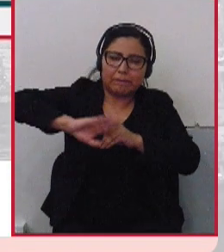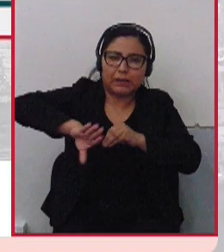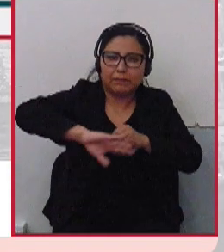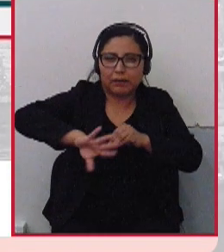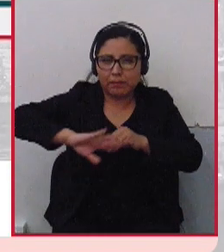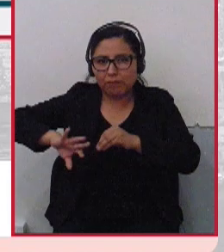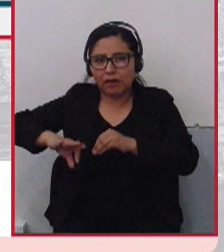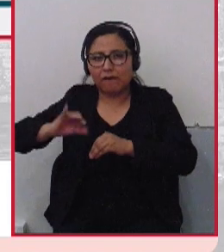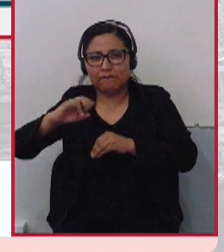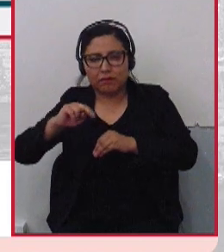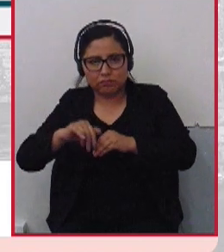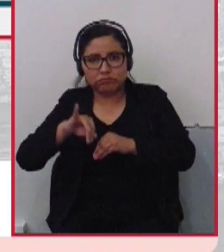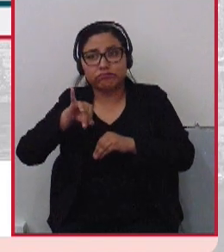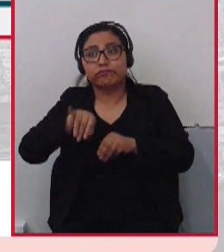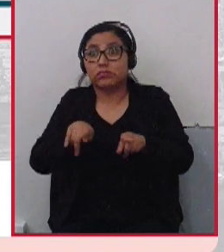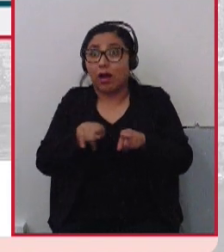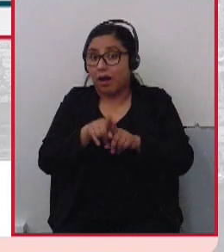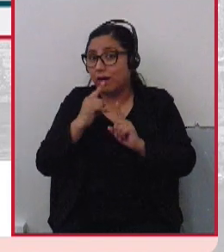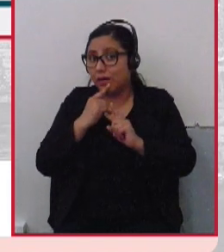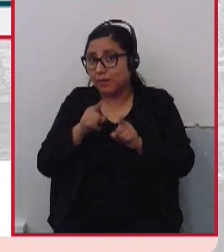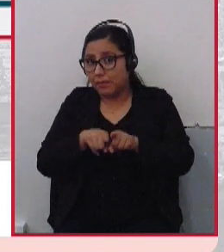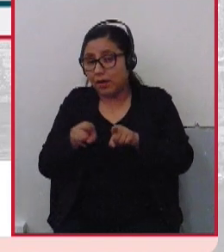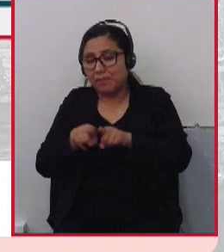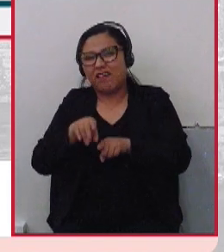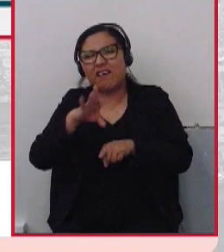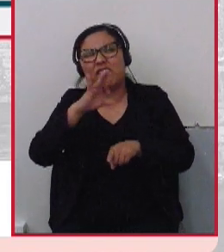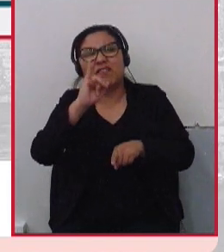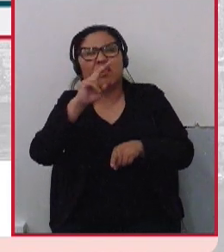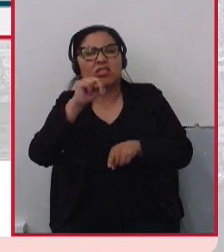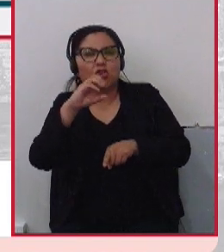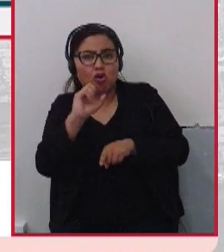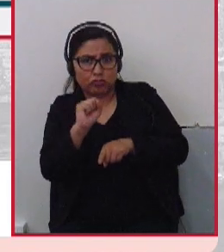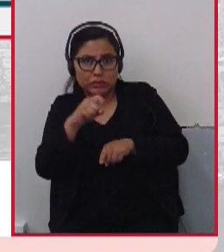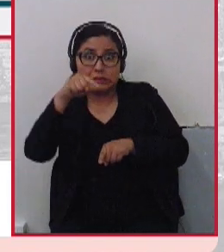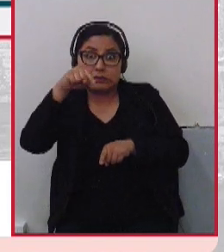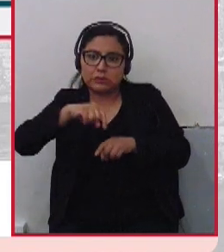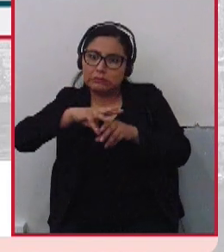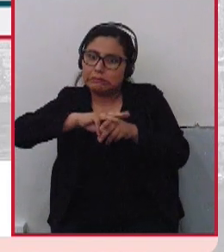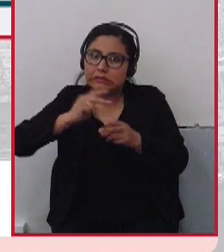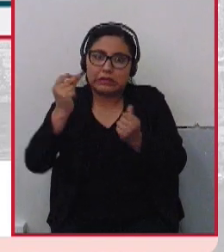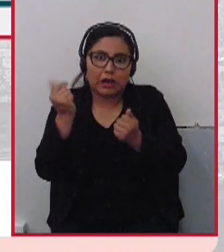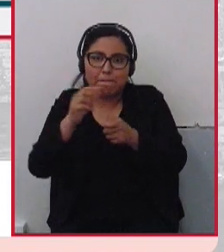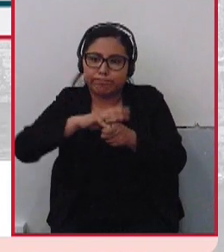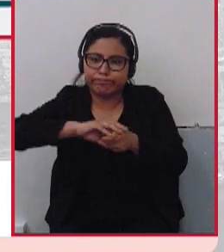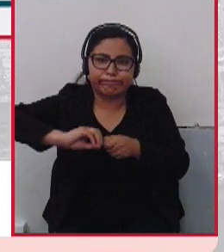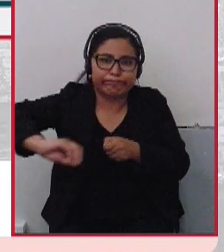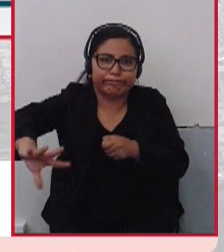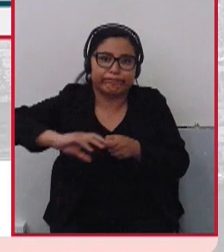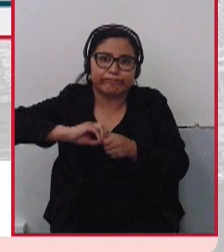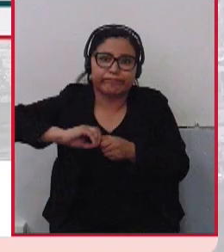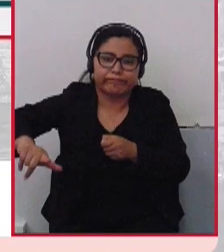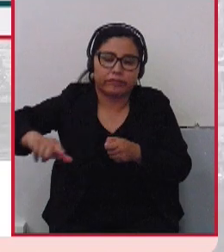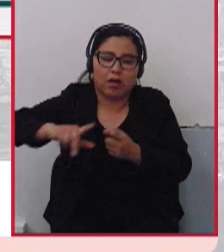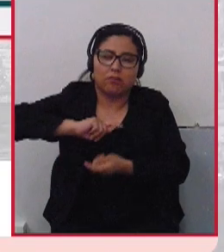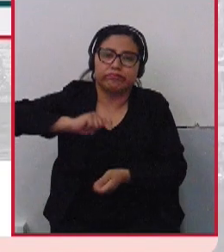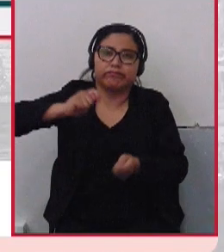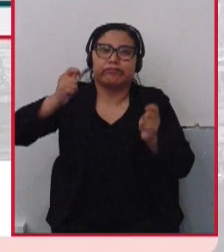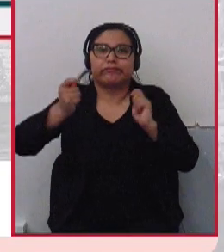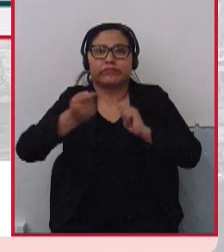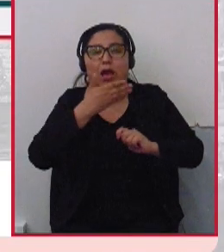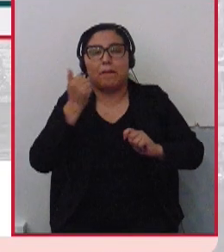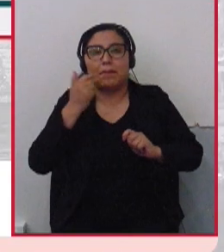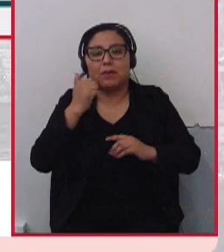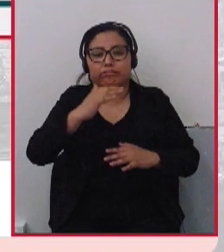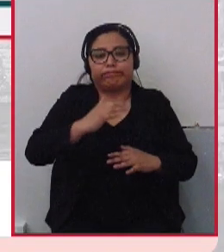finos. Dicho sea de paso, los finos son los que tienen que ser removidos lo más pronto del circuito para poder optimizar la flotación de partículas